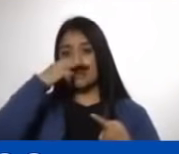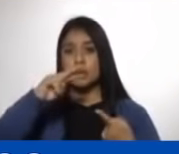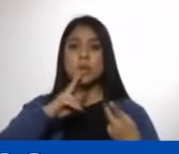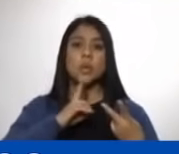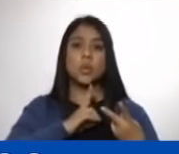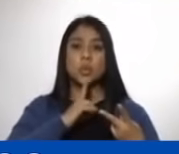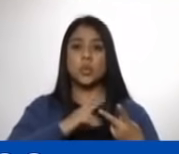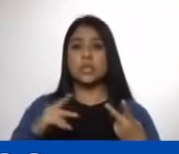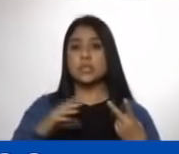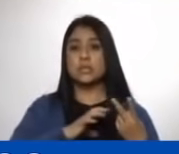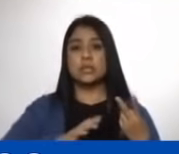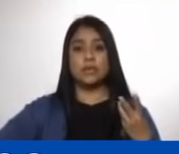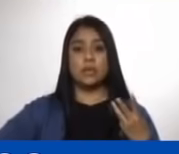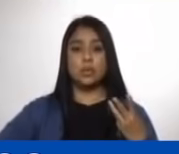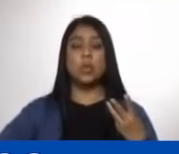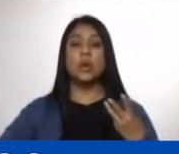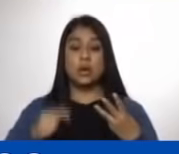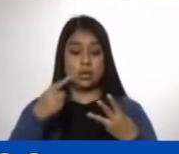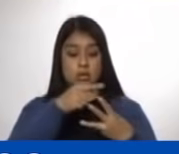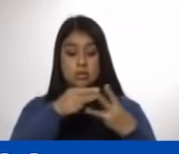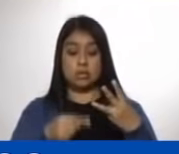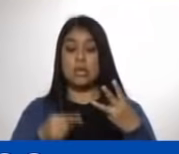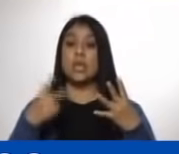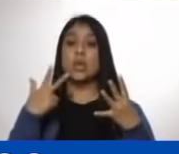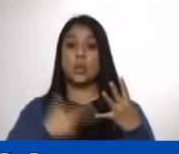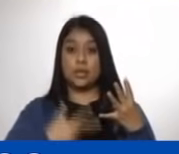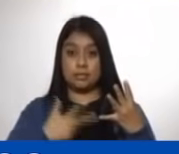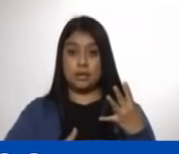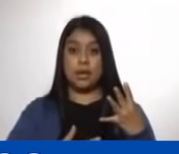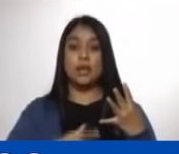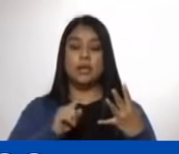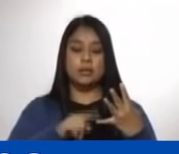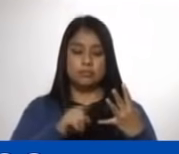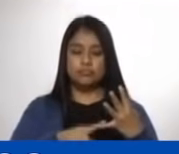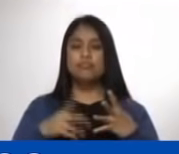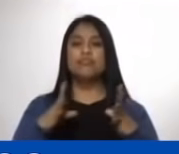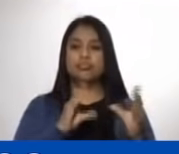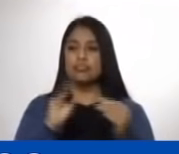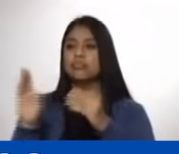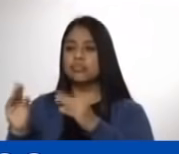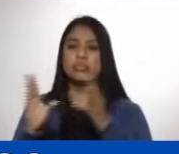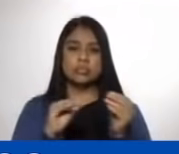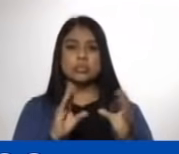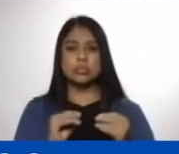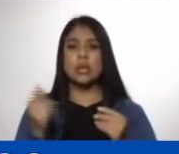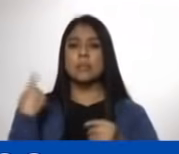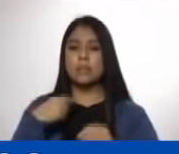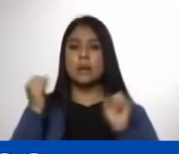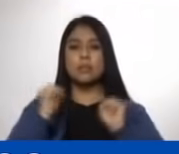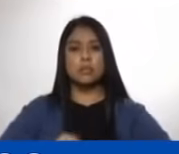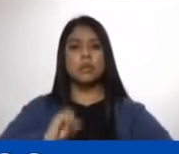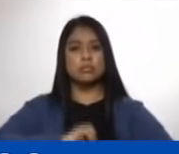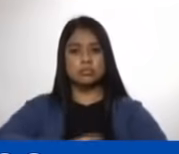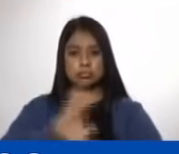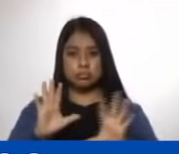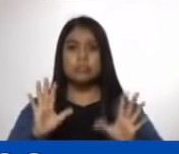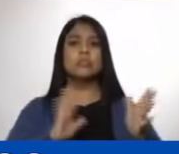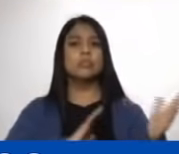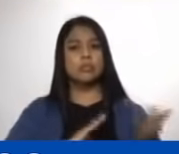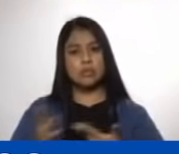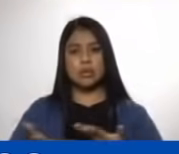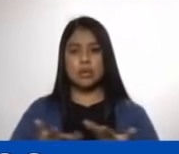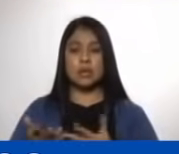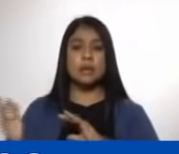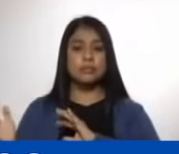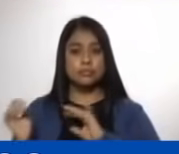El Salvador, donde Guatemala lideró este proceso para un abordaje transnacional y regional